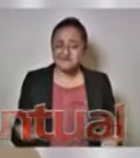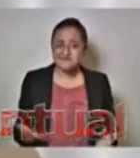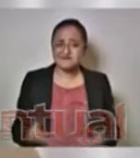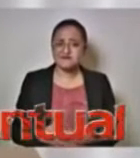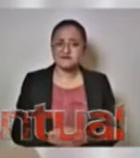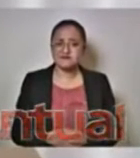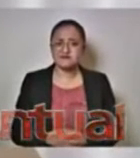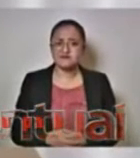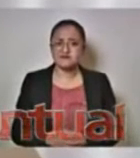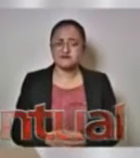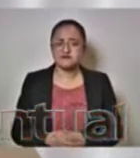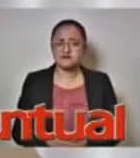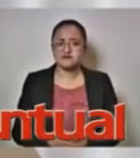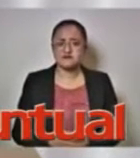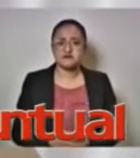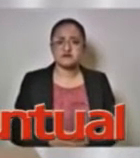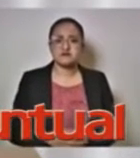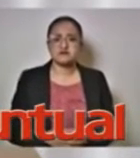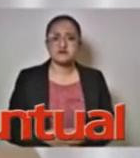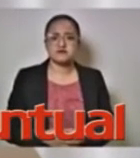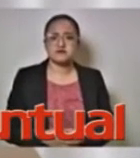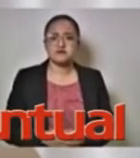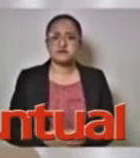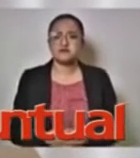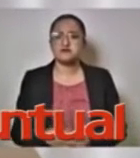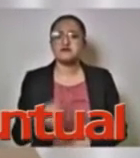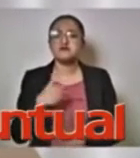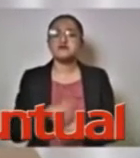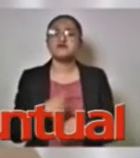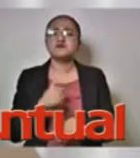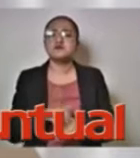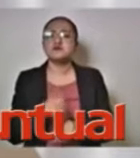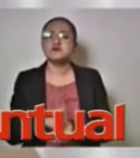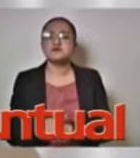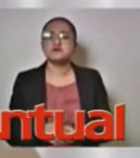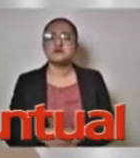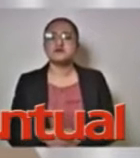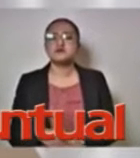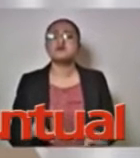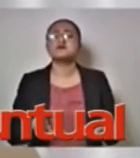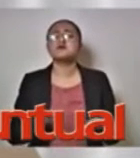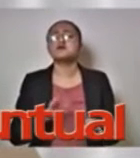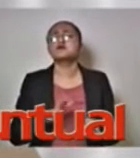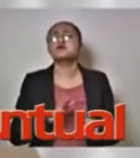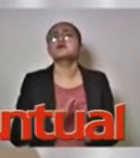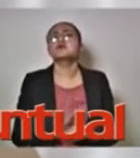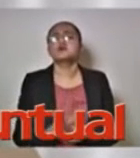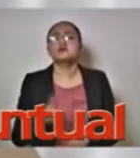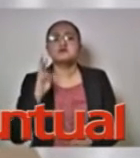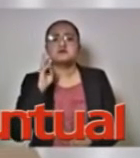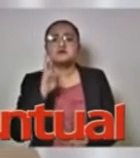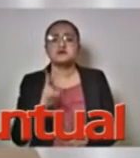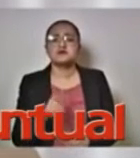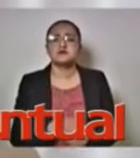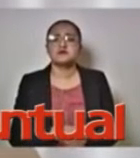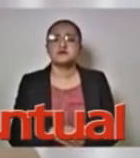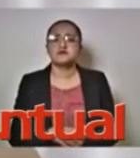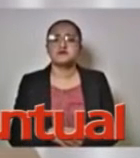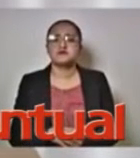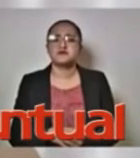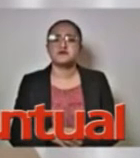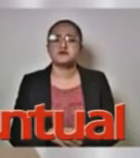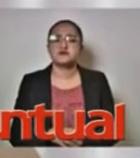sirven las cifras las curvas te hacen ver en un